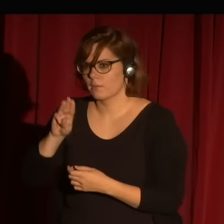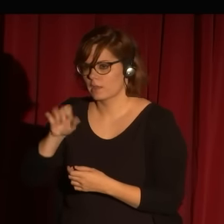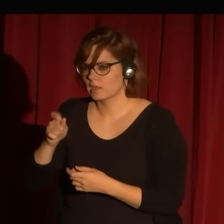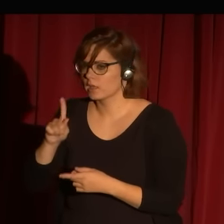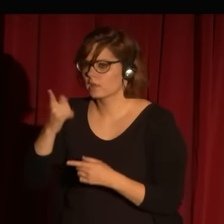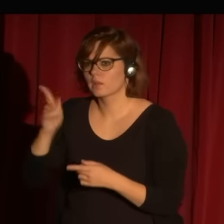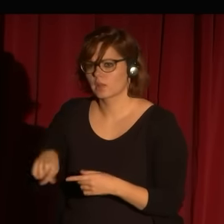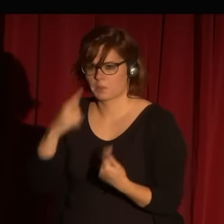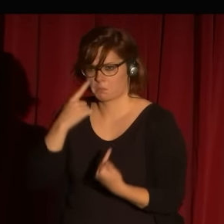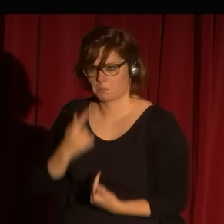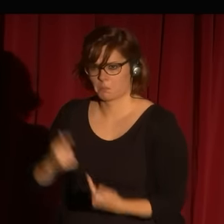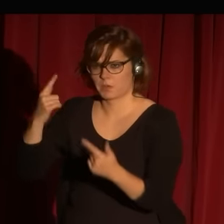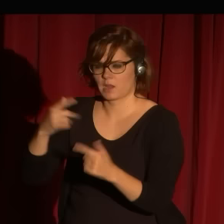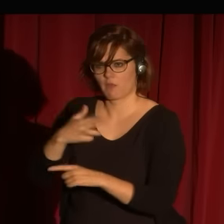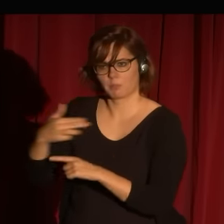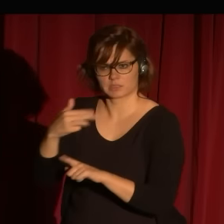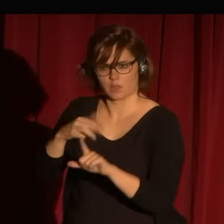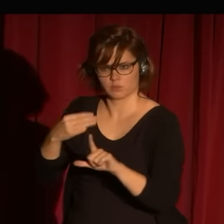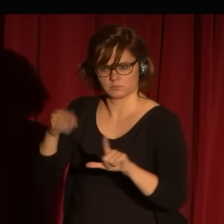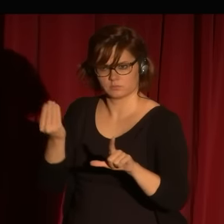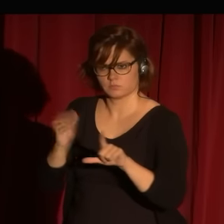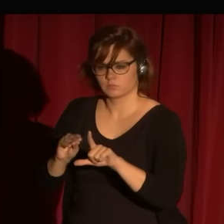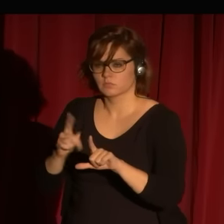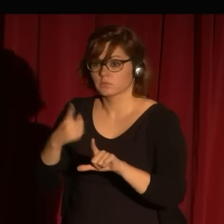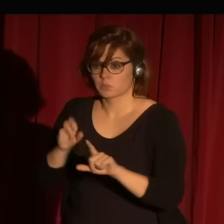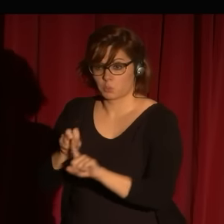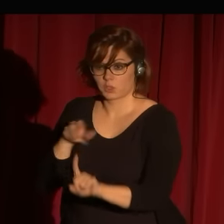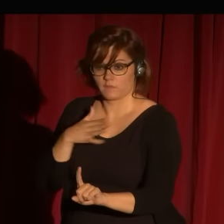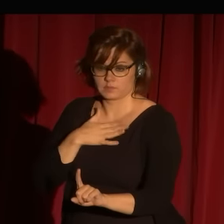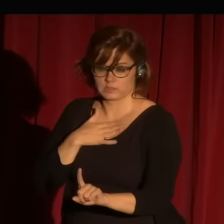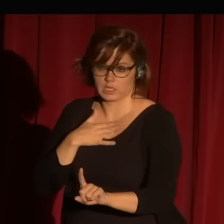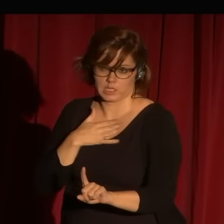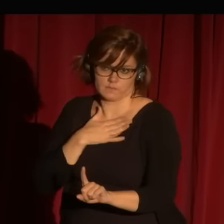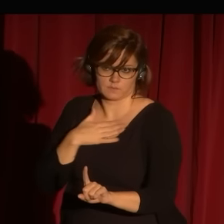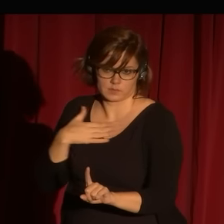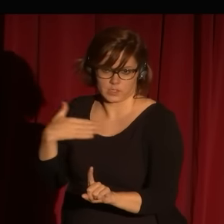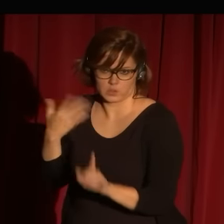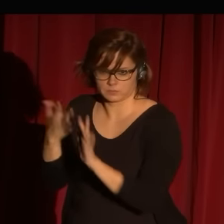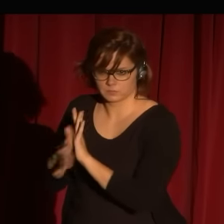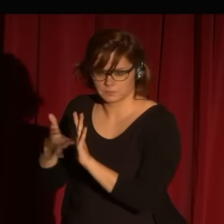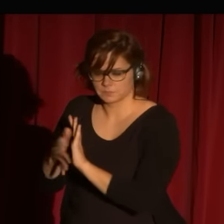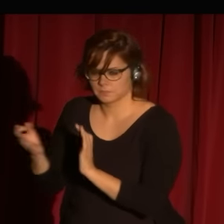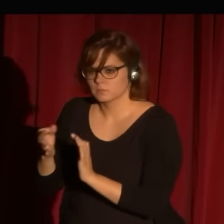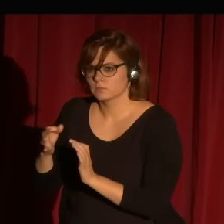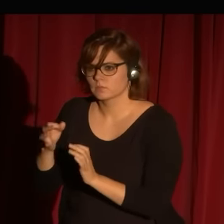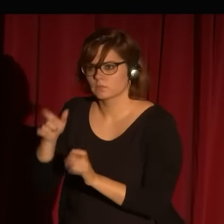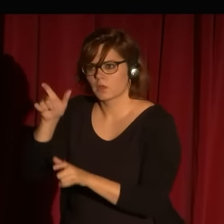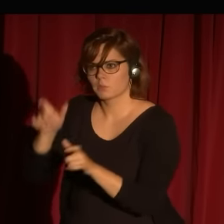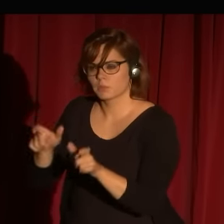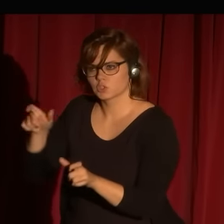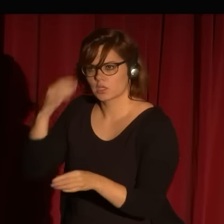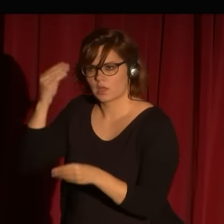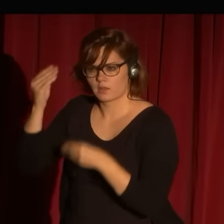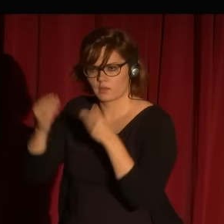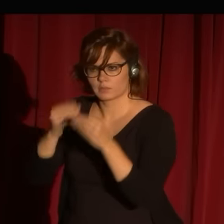pescados y eso también hay que entender de nuevo desde este punto de vista sobre el que estoy al que estoy intentando llevaros que es el de qué pensaba una persona de la época